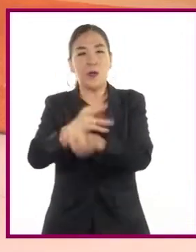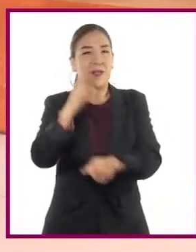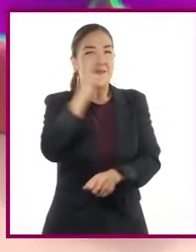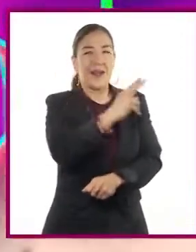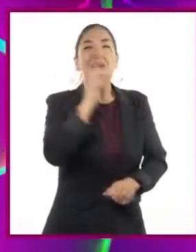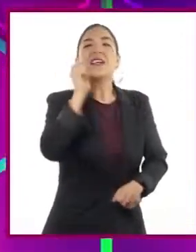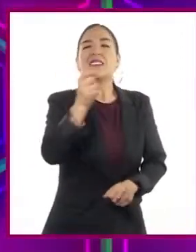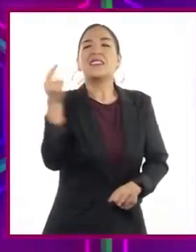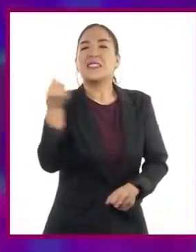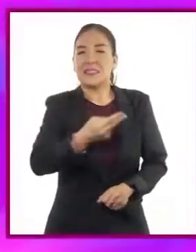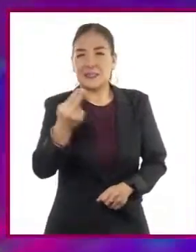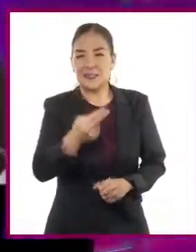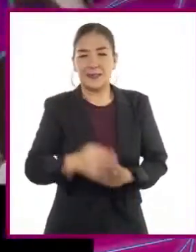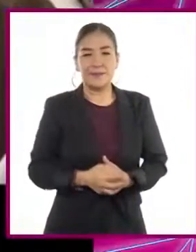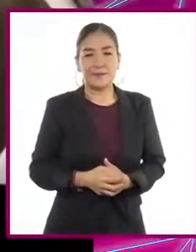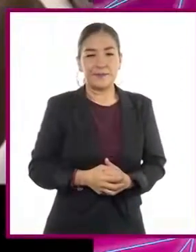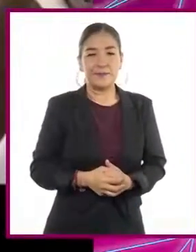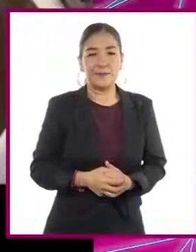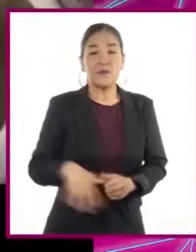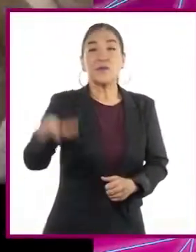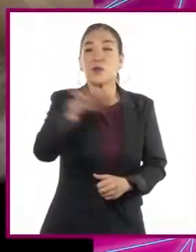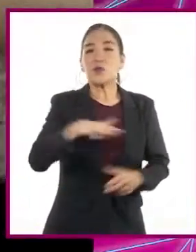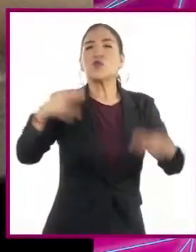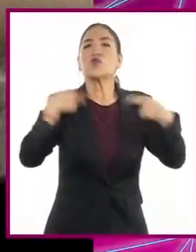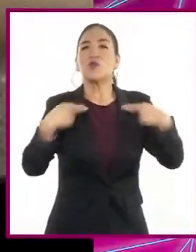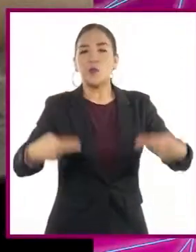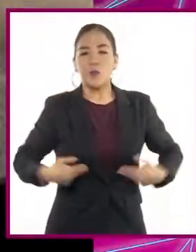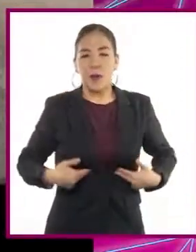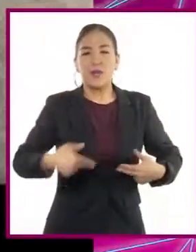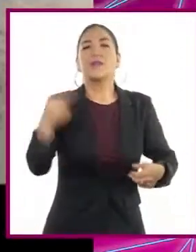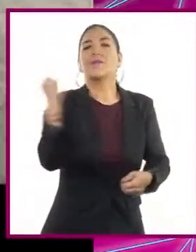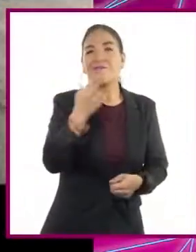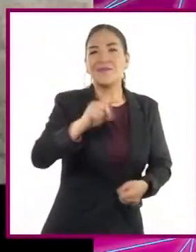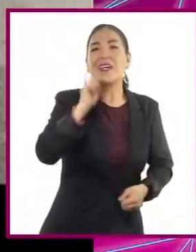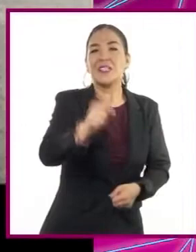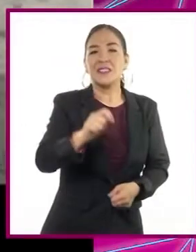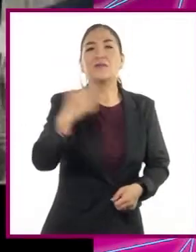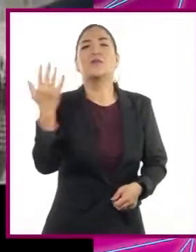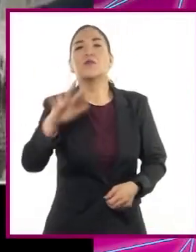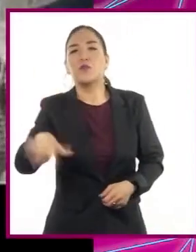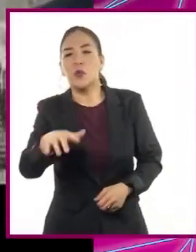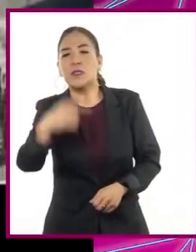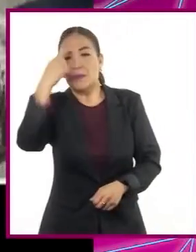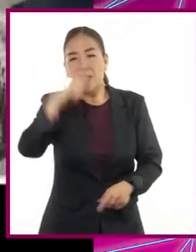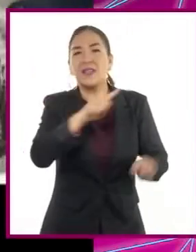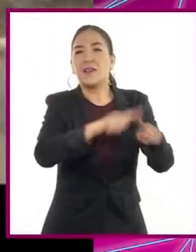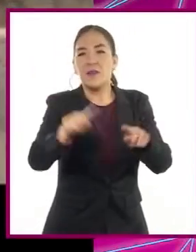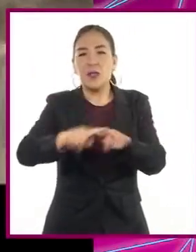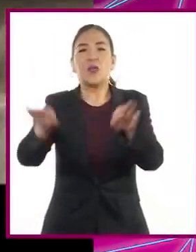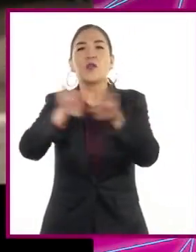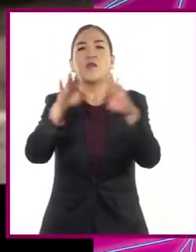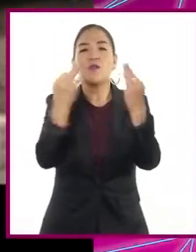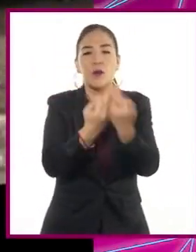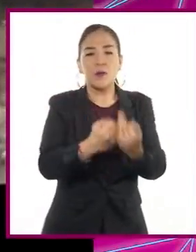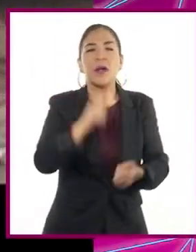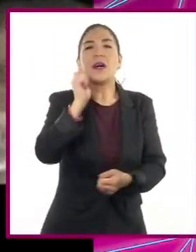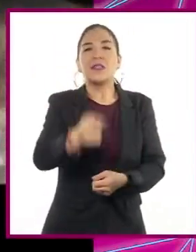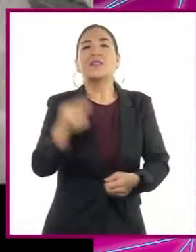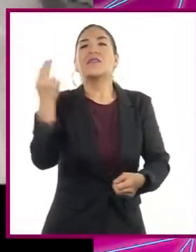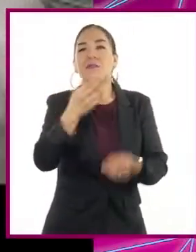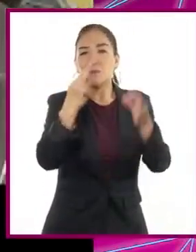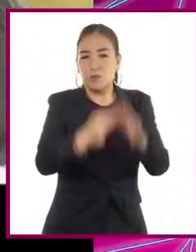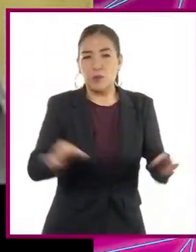las necesidades. El ser humano busca satisfacer sus necesidades de diversas maneras para conseguir bienestar. Es